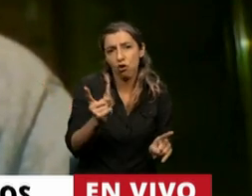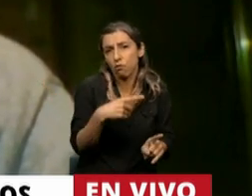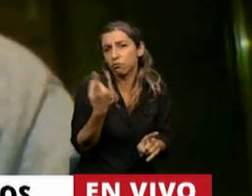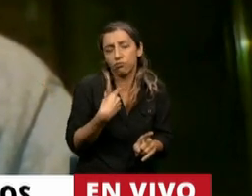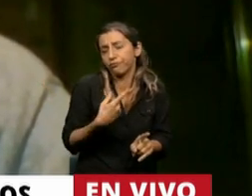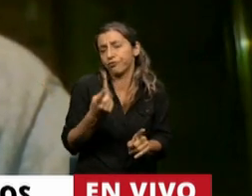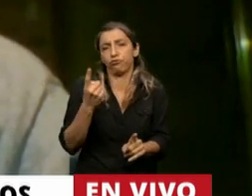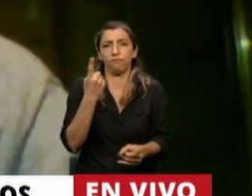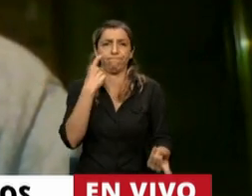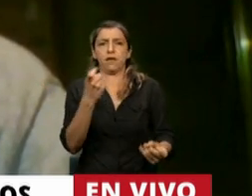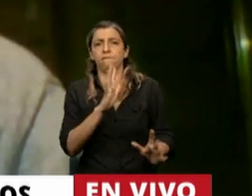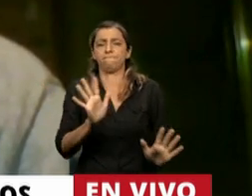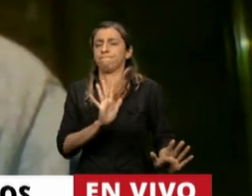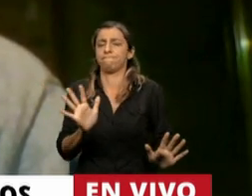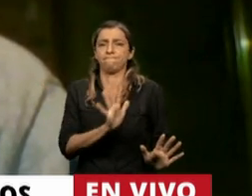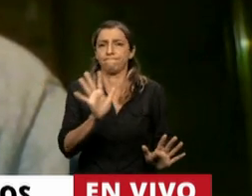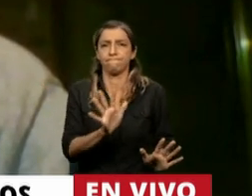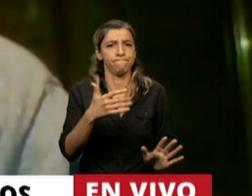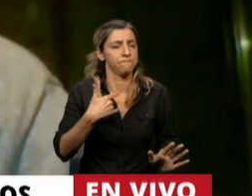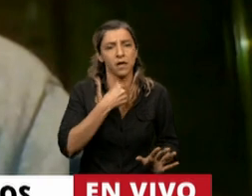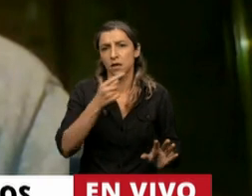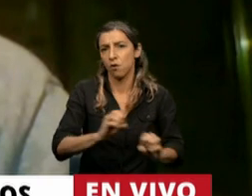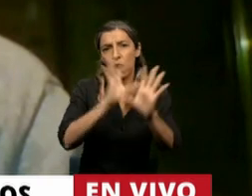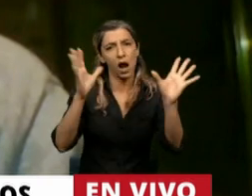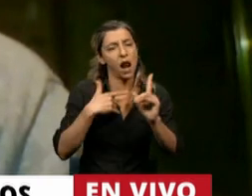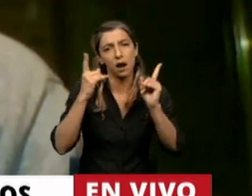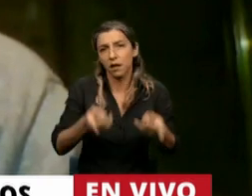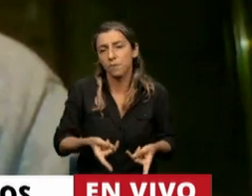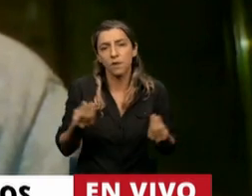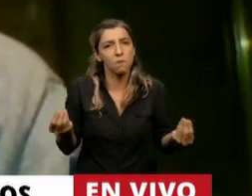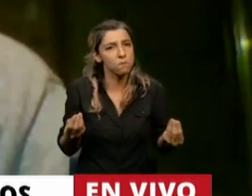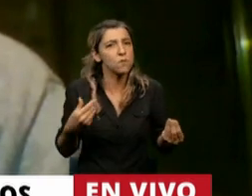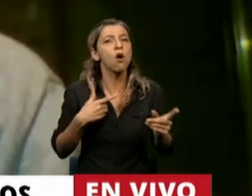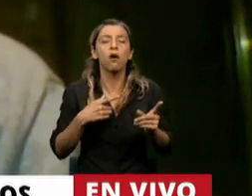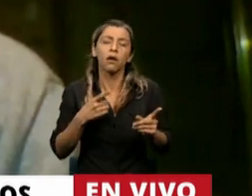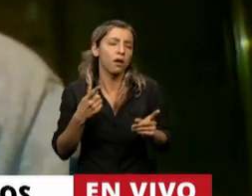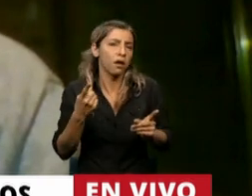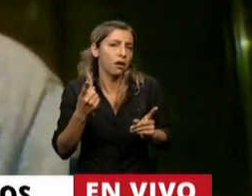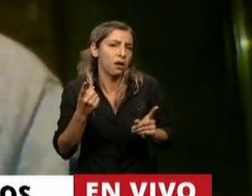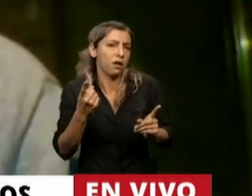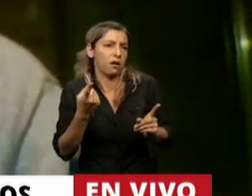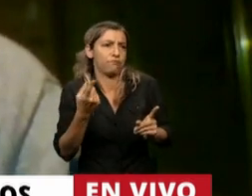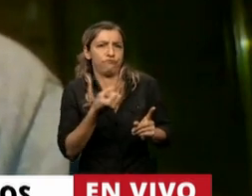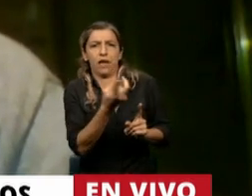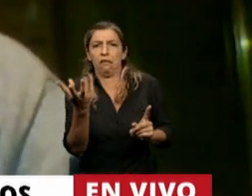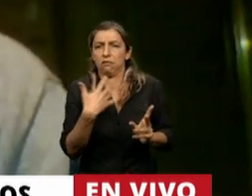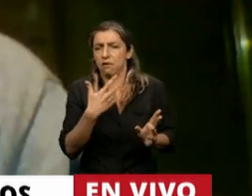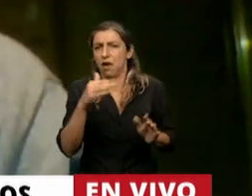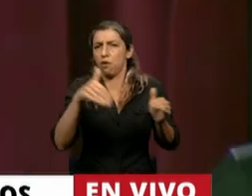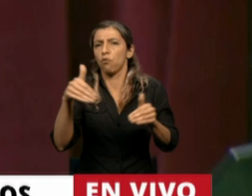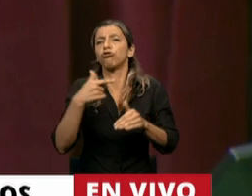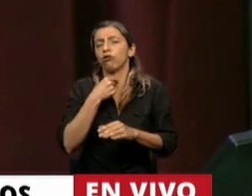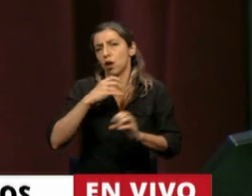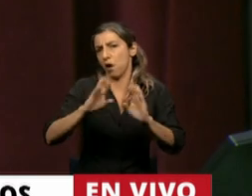lo que hemos visto y además quiero hacer una aclaración posterior a que se haga el recuento de los votos muy bien